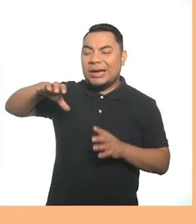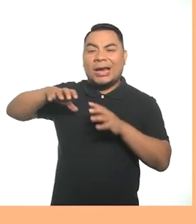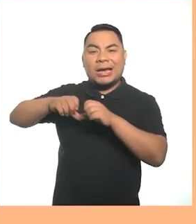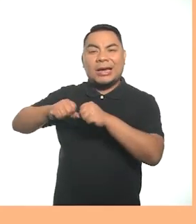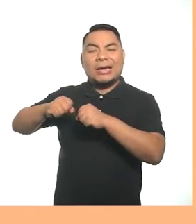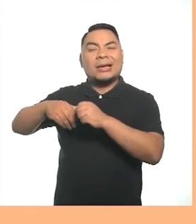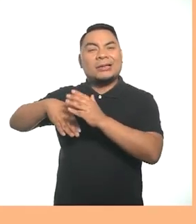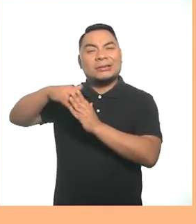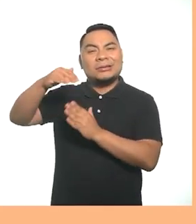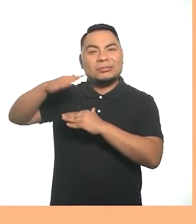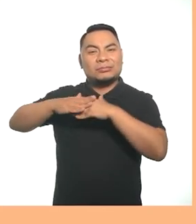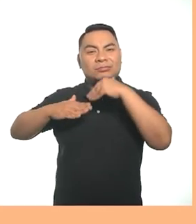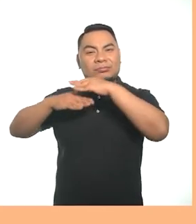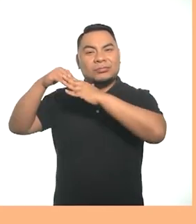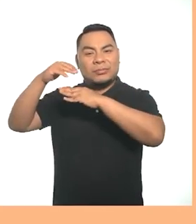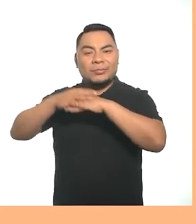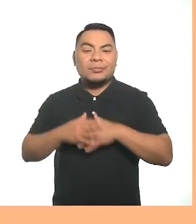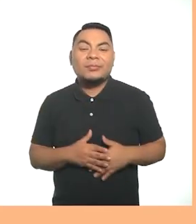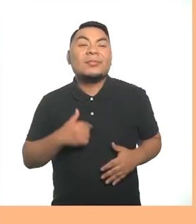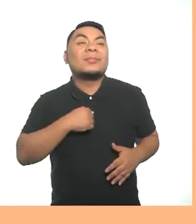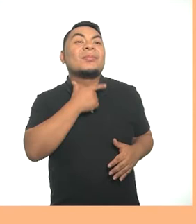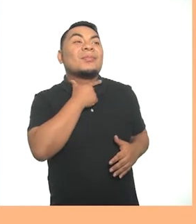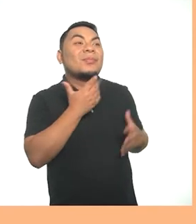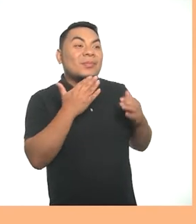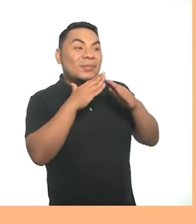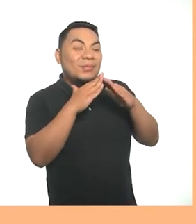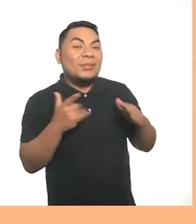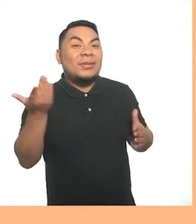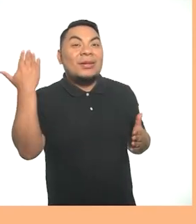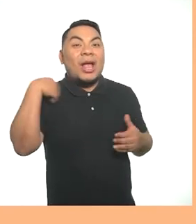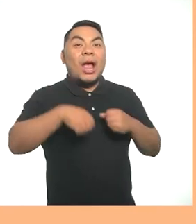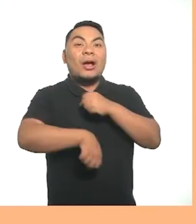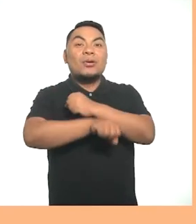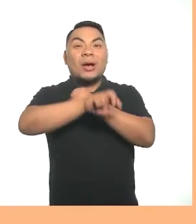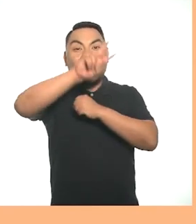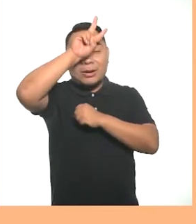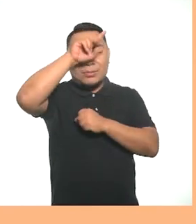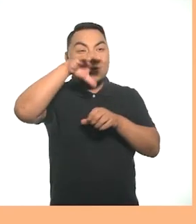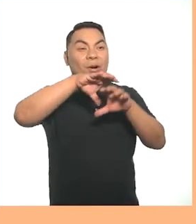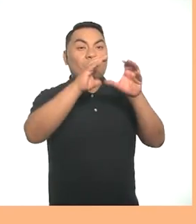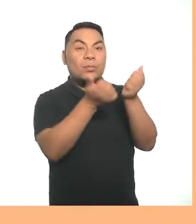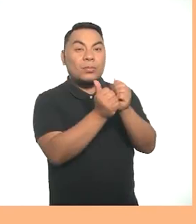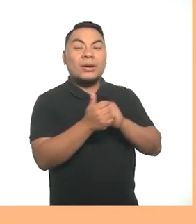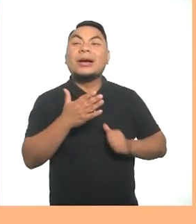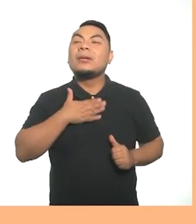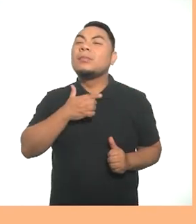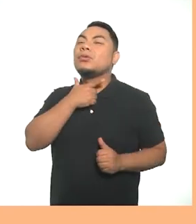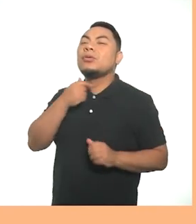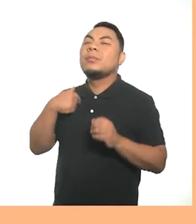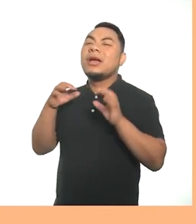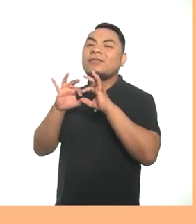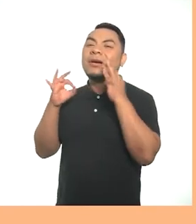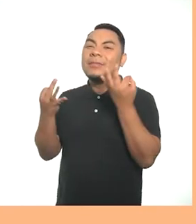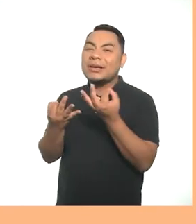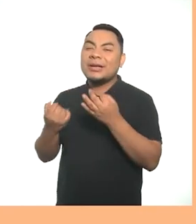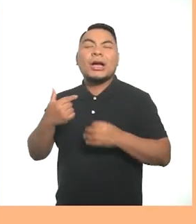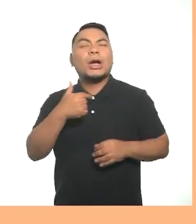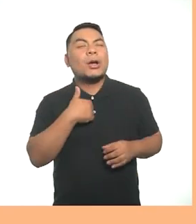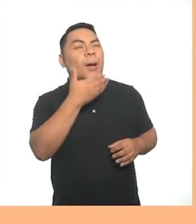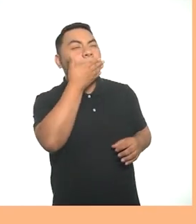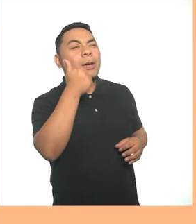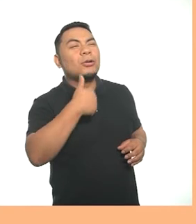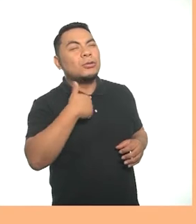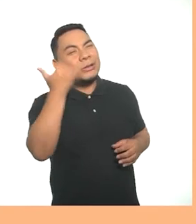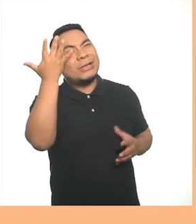hacer un retablo de cuando Perú clasificó al Mundial. A mí me gustaría retratar a mi familia. Yo